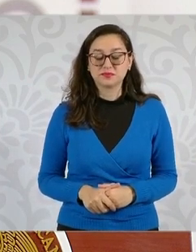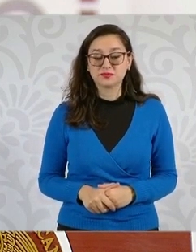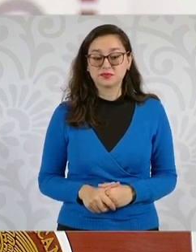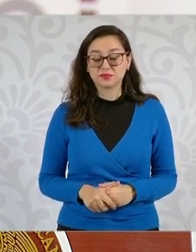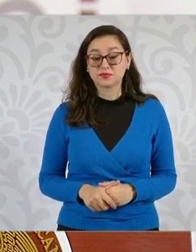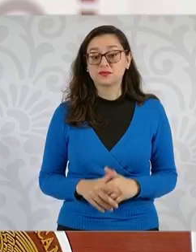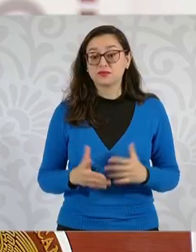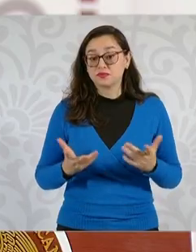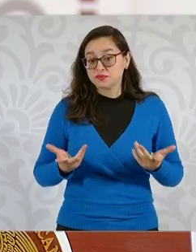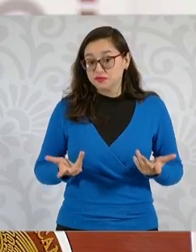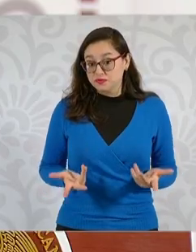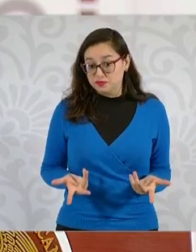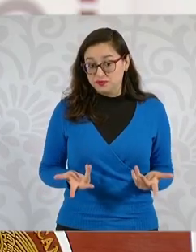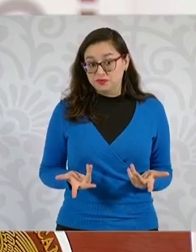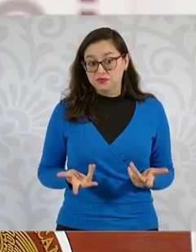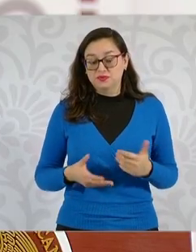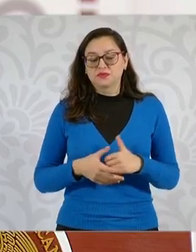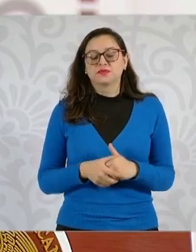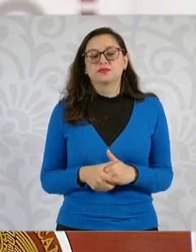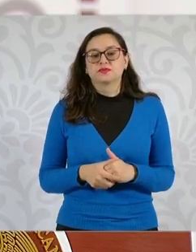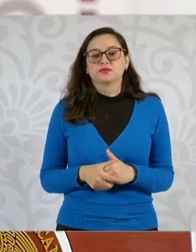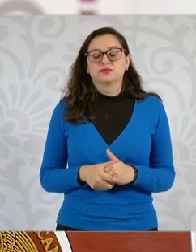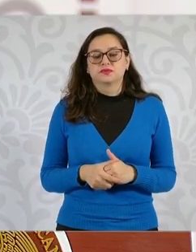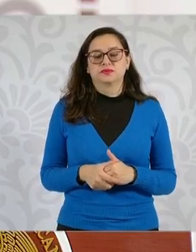Regresaron a México